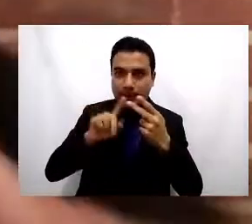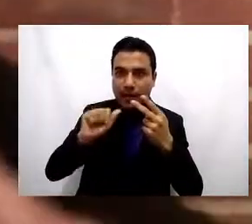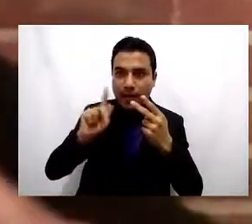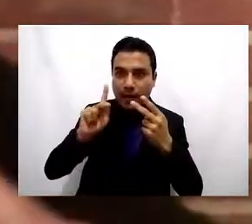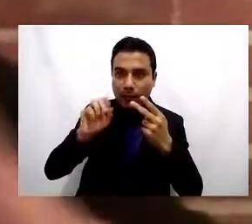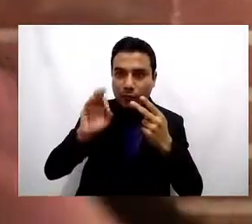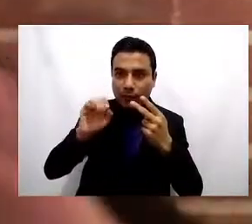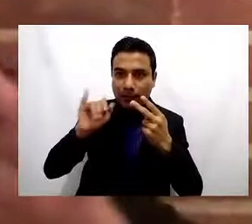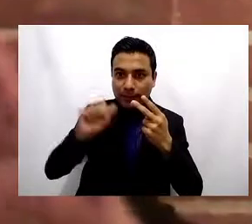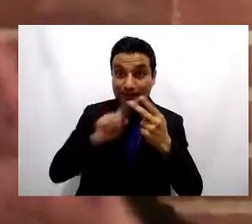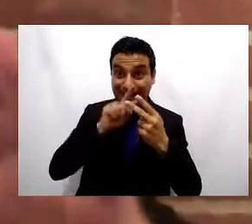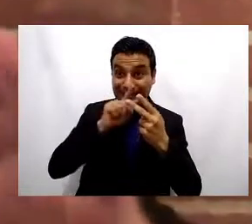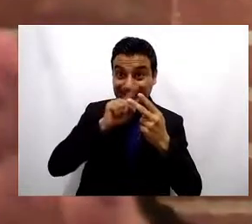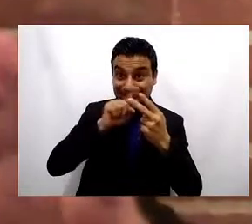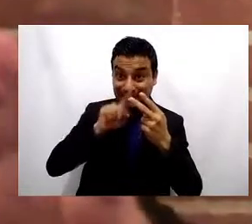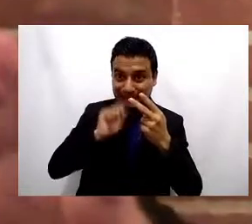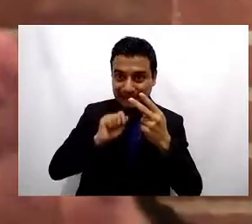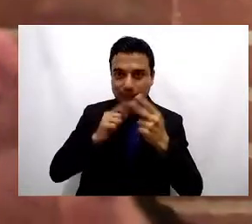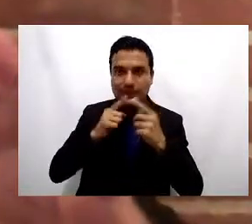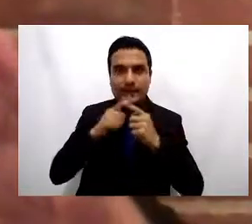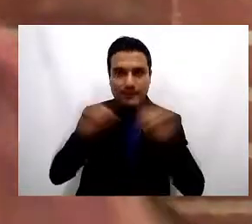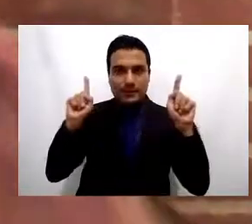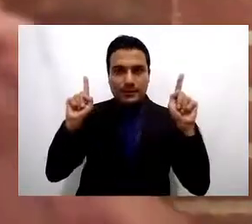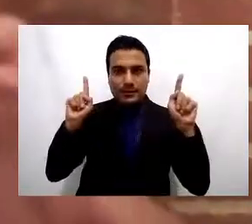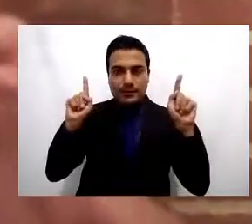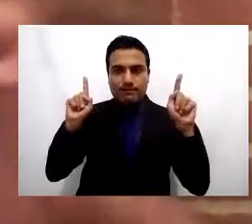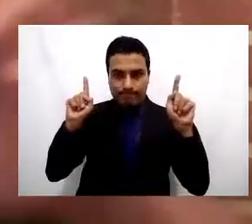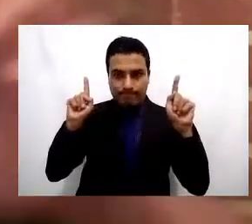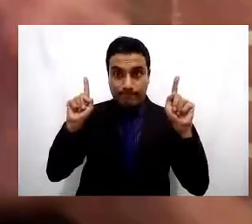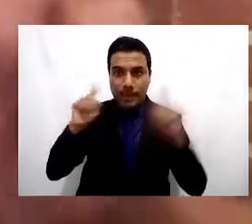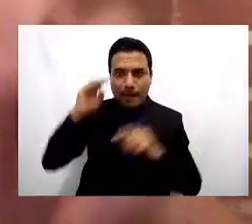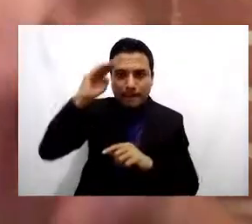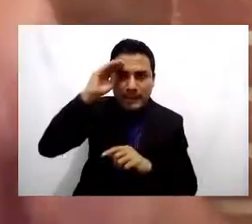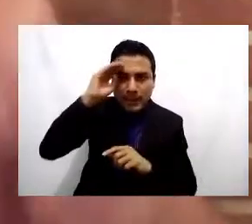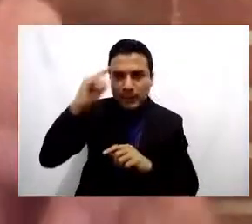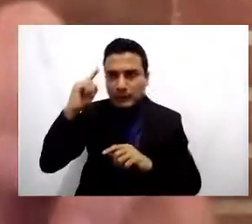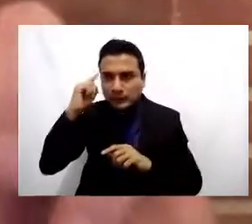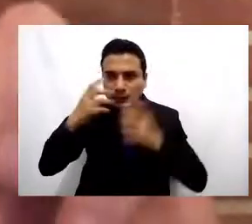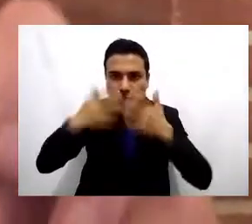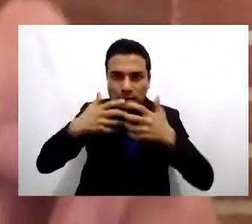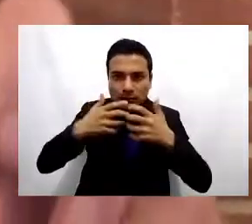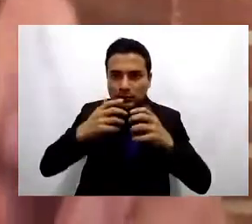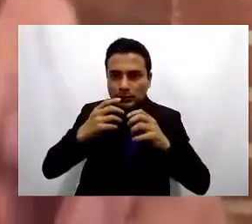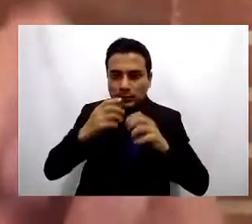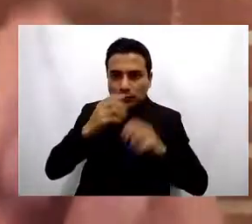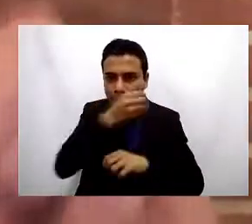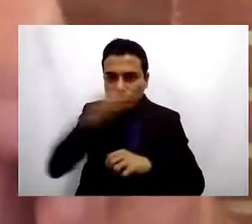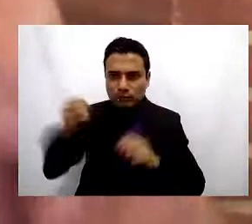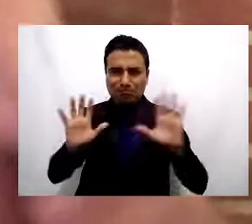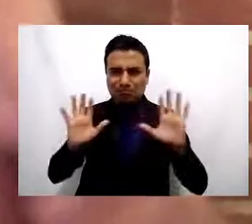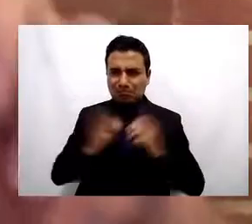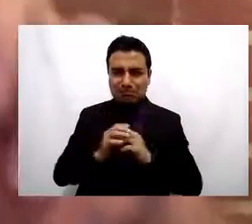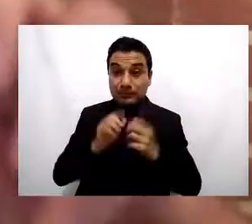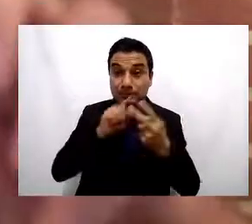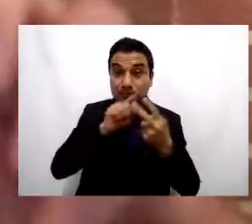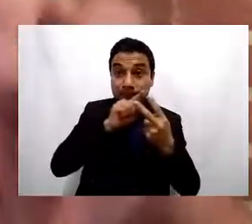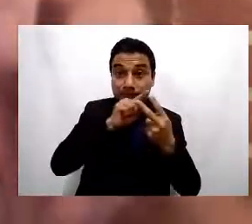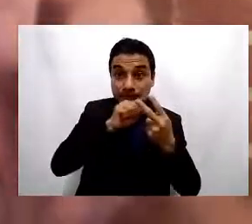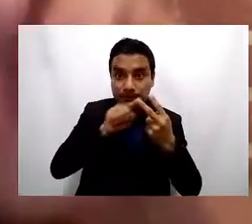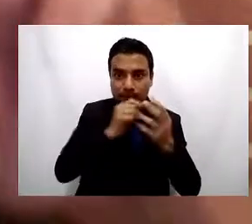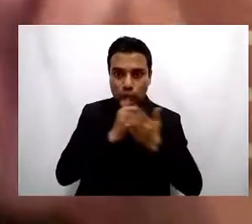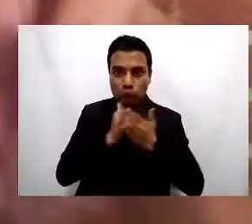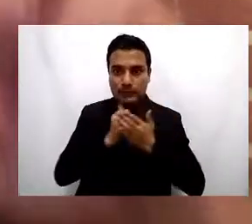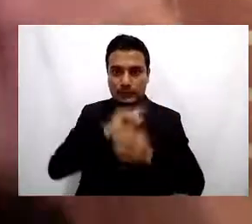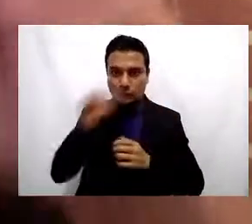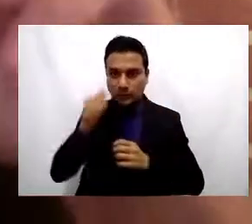totalmente diferentes y diferenciales del pensamiento lógico. Pero llega a qué? a la construcción de una idea teatro